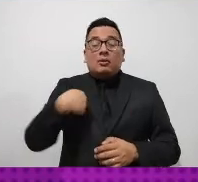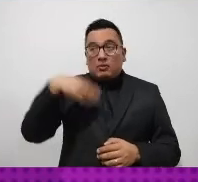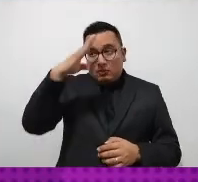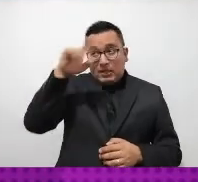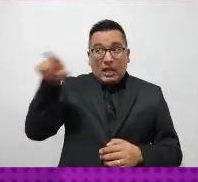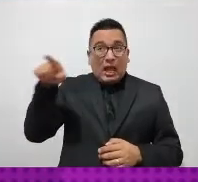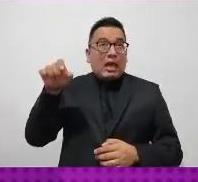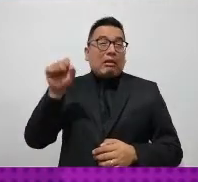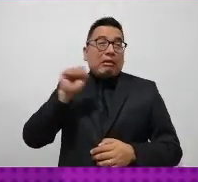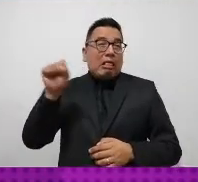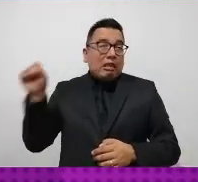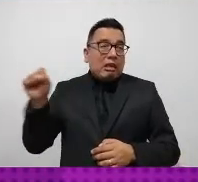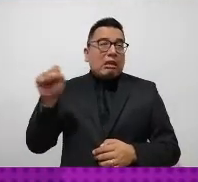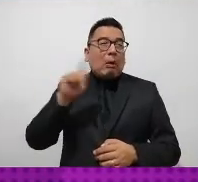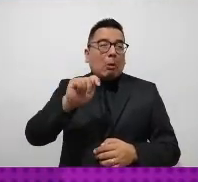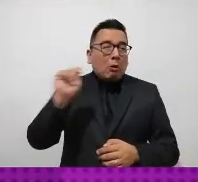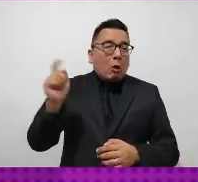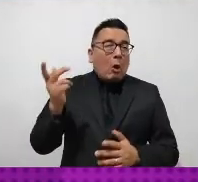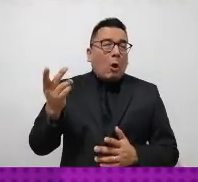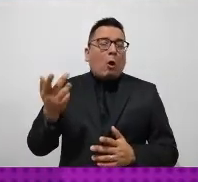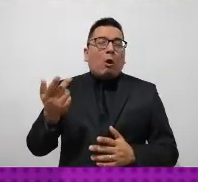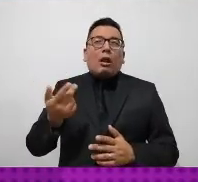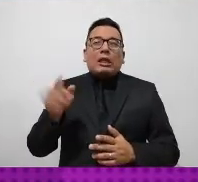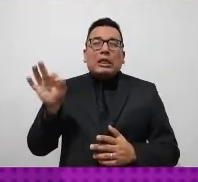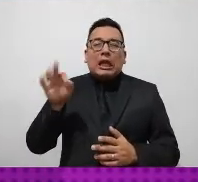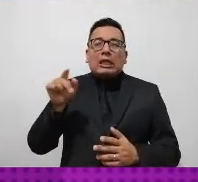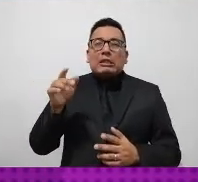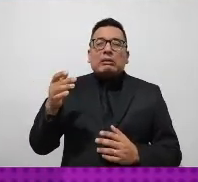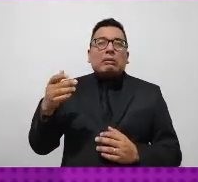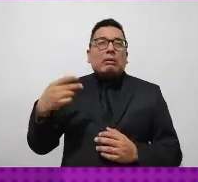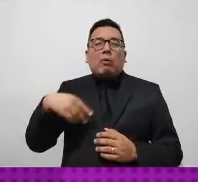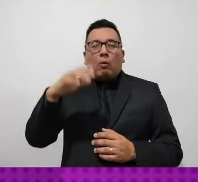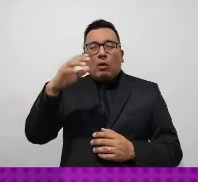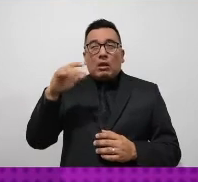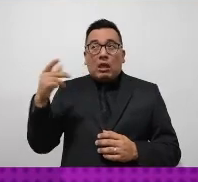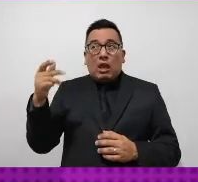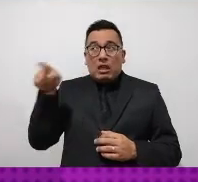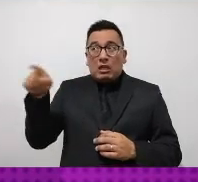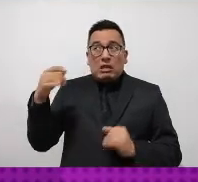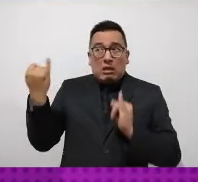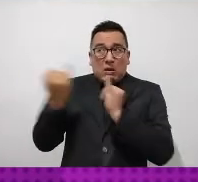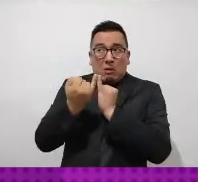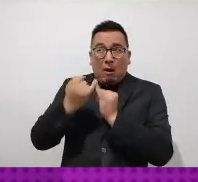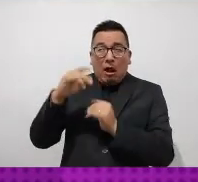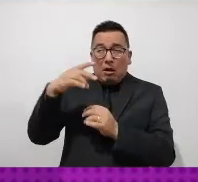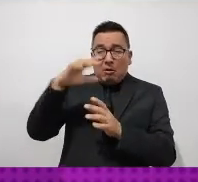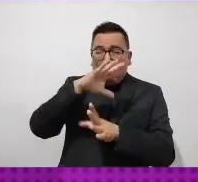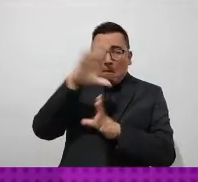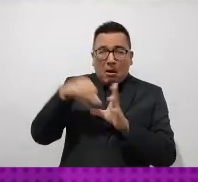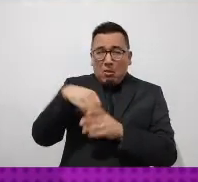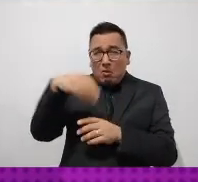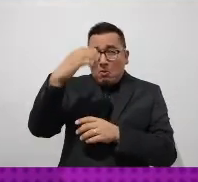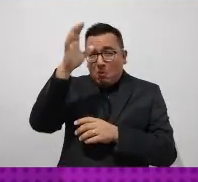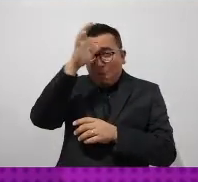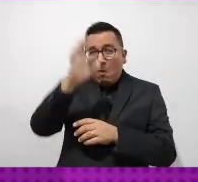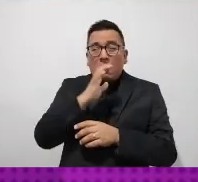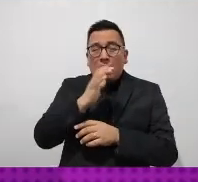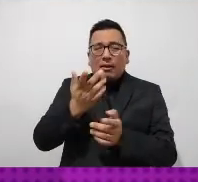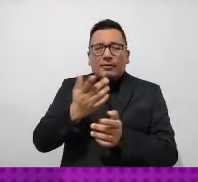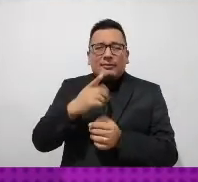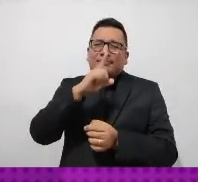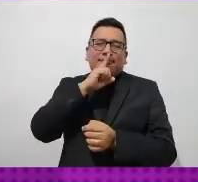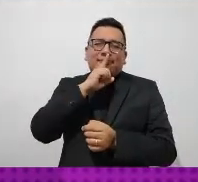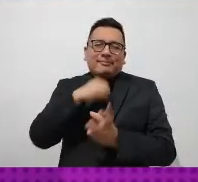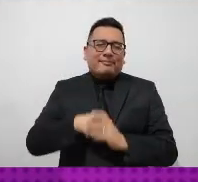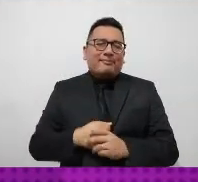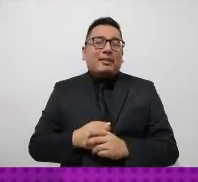se reproduce en municipios con menor población o más alejados de la capital, y la verdad es que conforme te